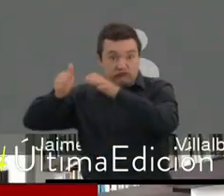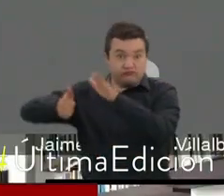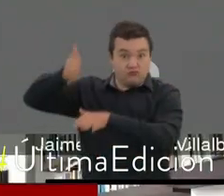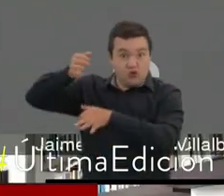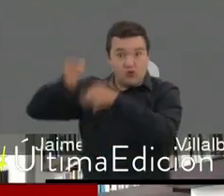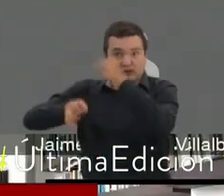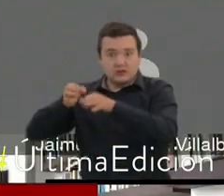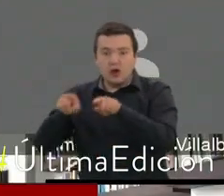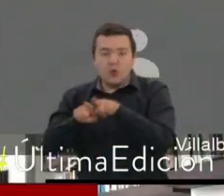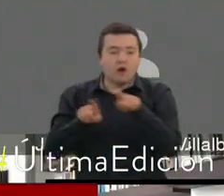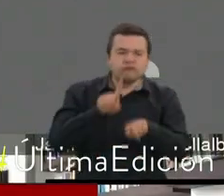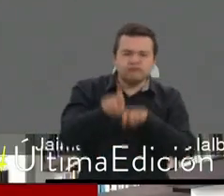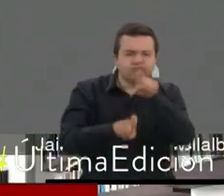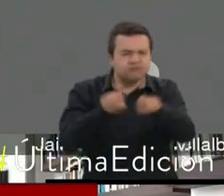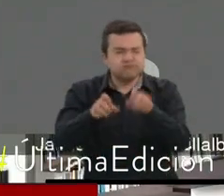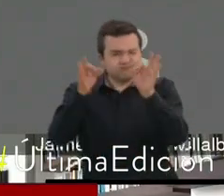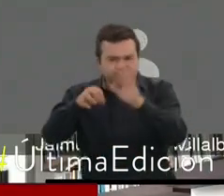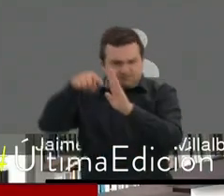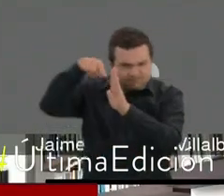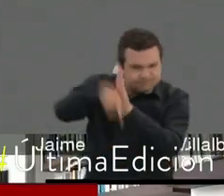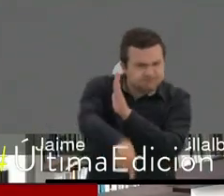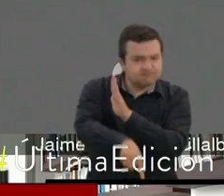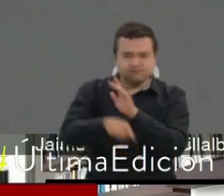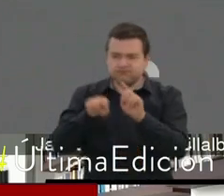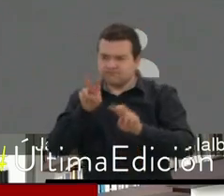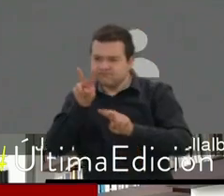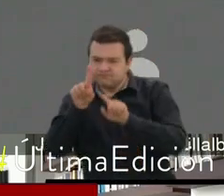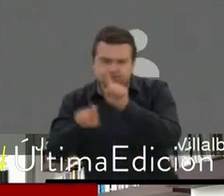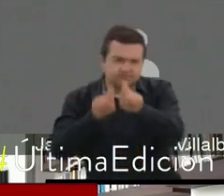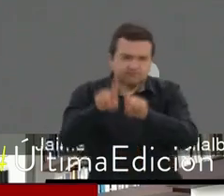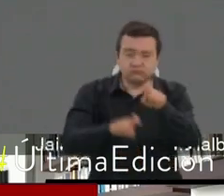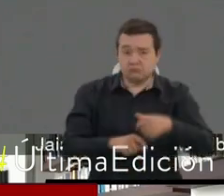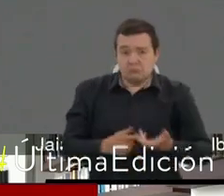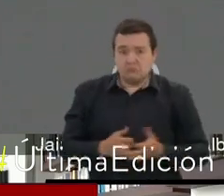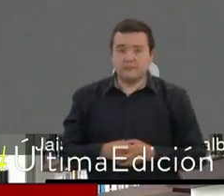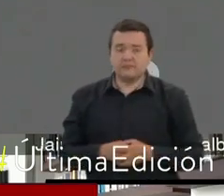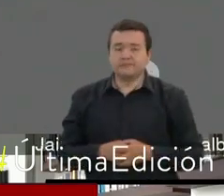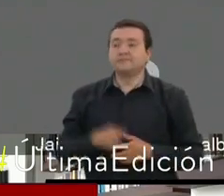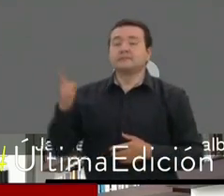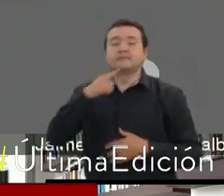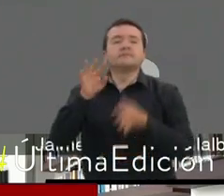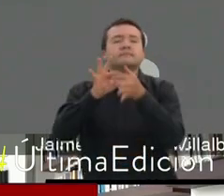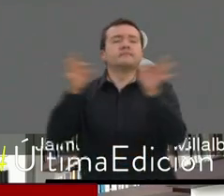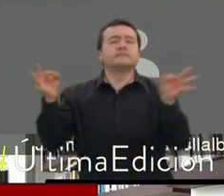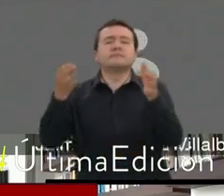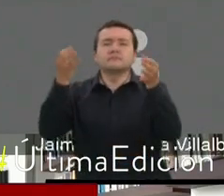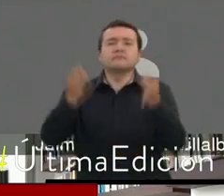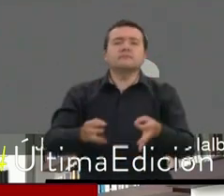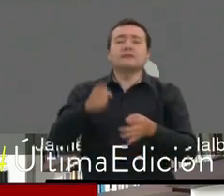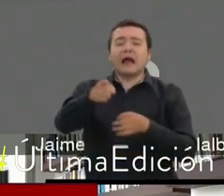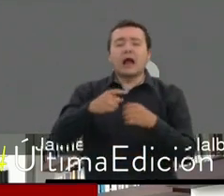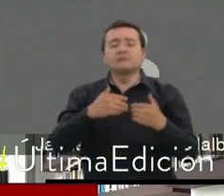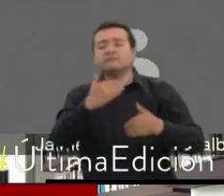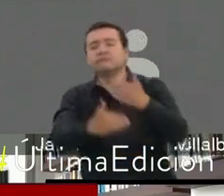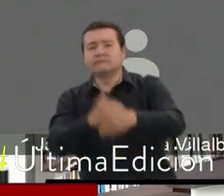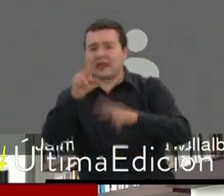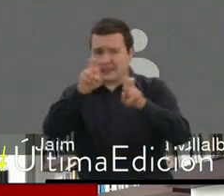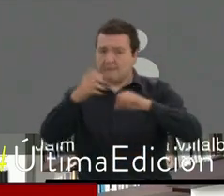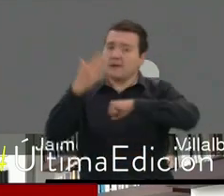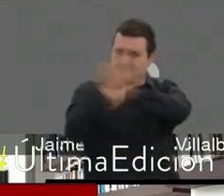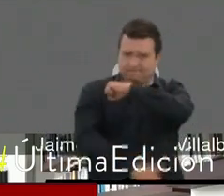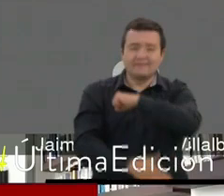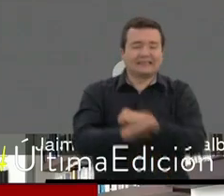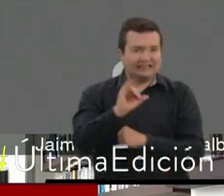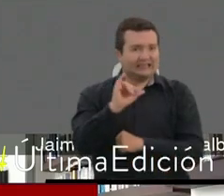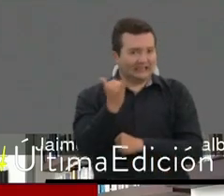refiere la misma a unos hechos de alcance penal, pero no contiene con rigor